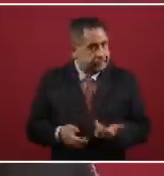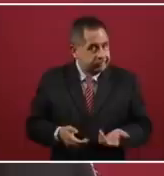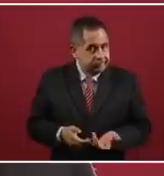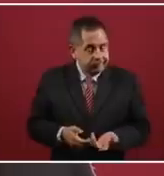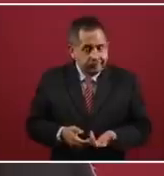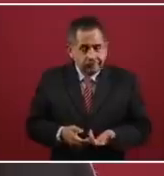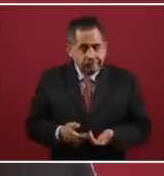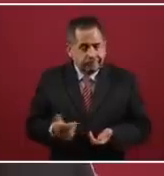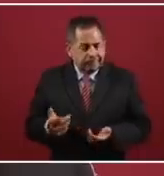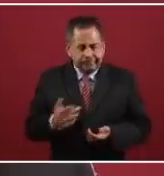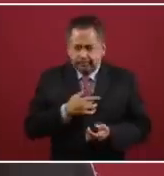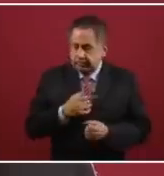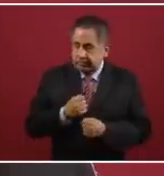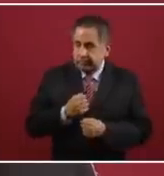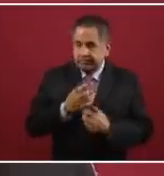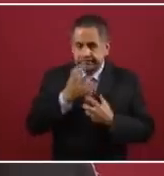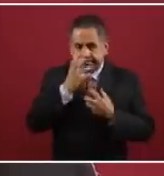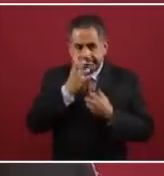pega fuerte.